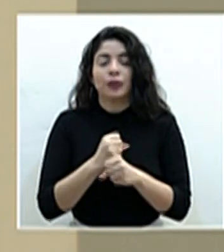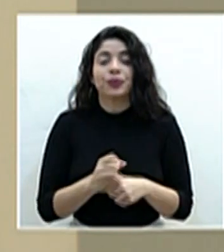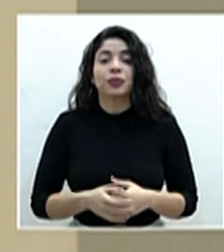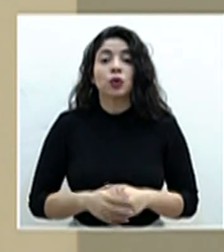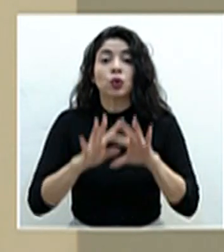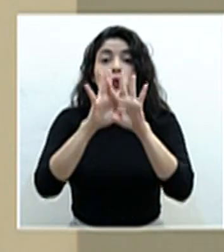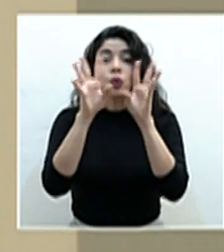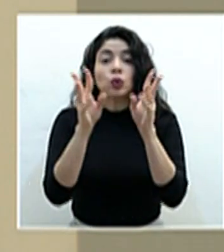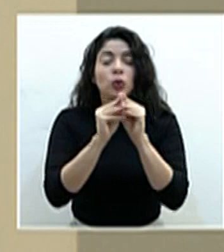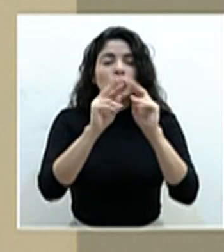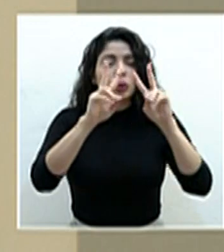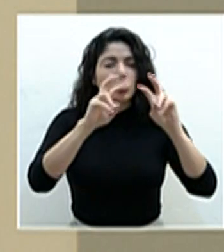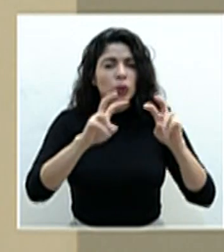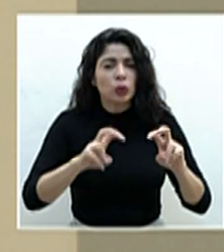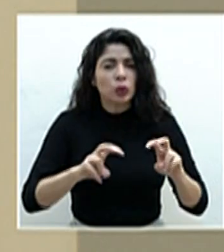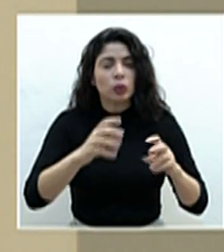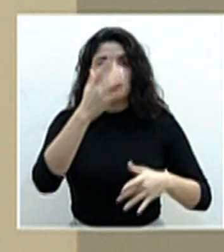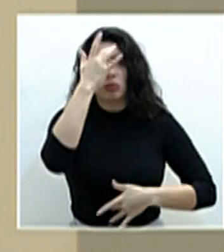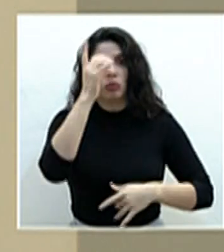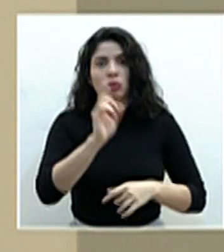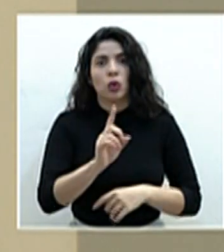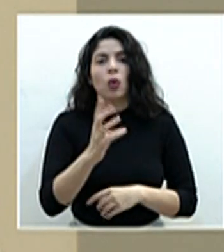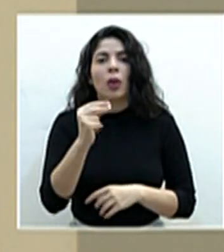total de descartados que asciende a